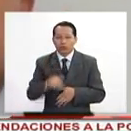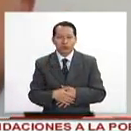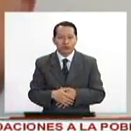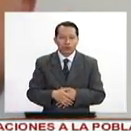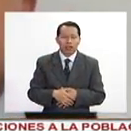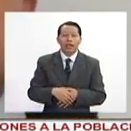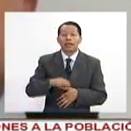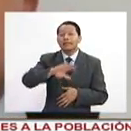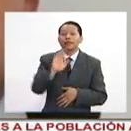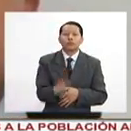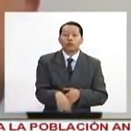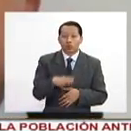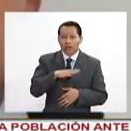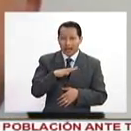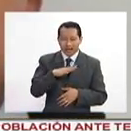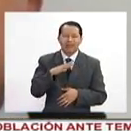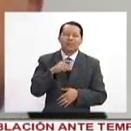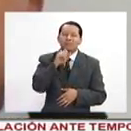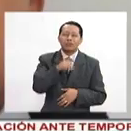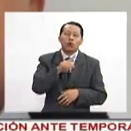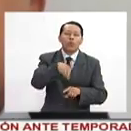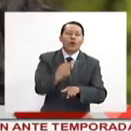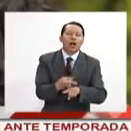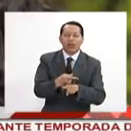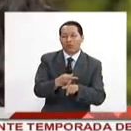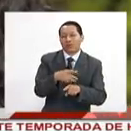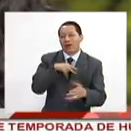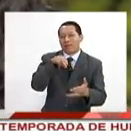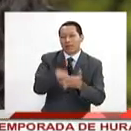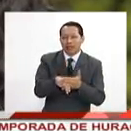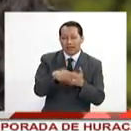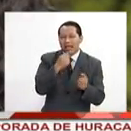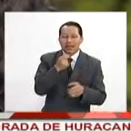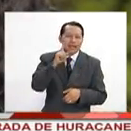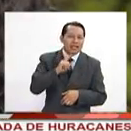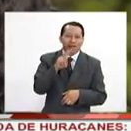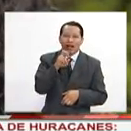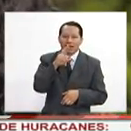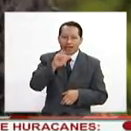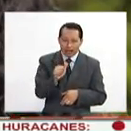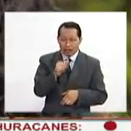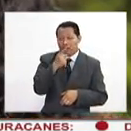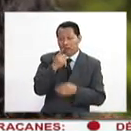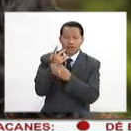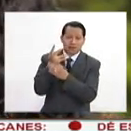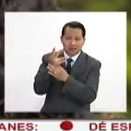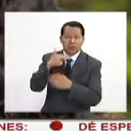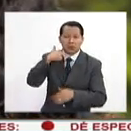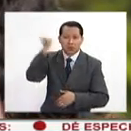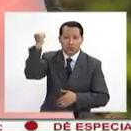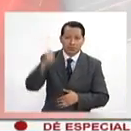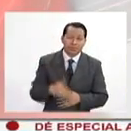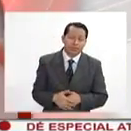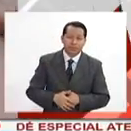Apareció muerto en su celda el violador y asesino de la niña Valeria. La Fiscalía Estatal de Seguridad confirmó que se suicidó.